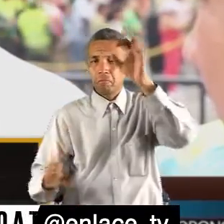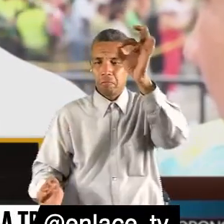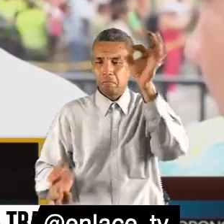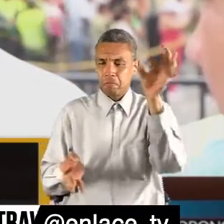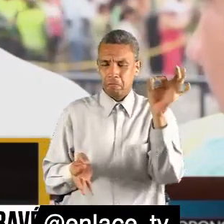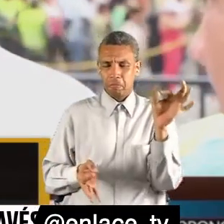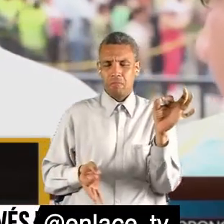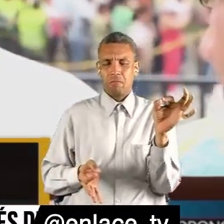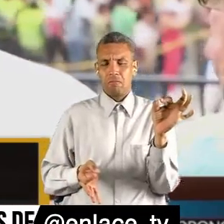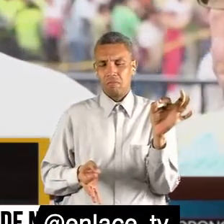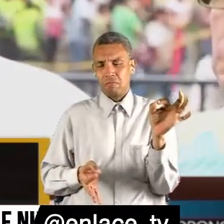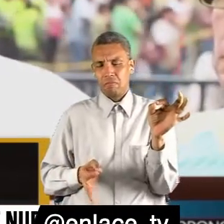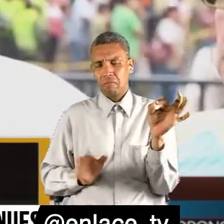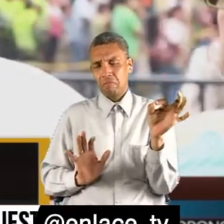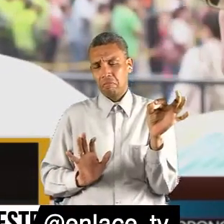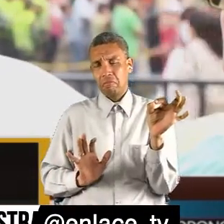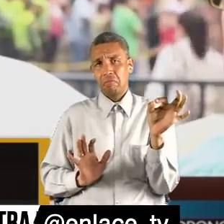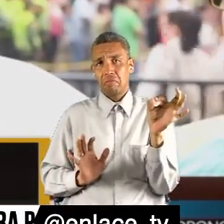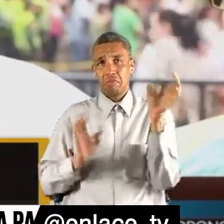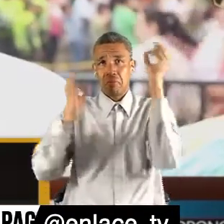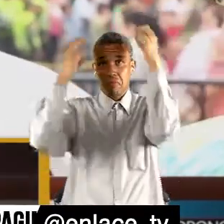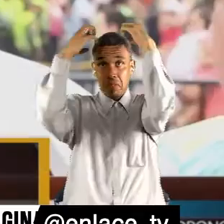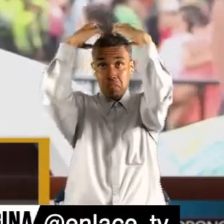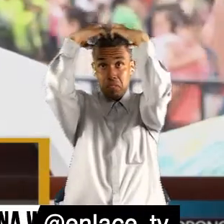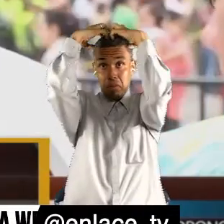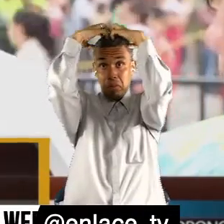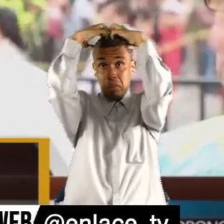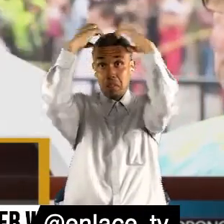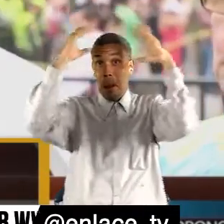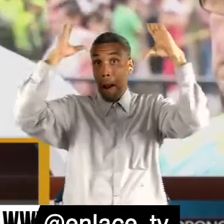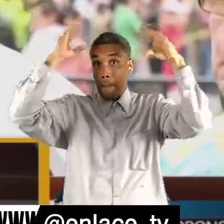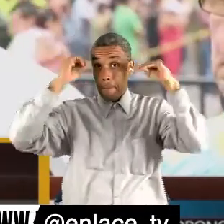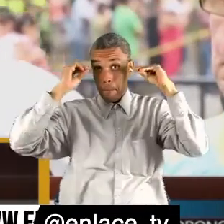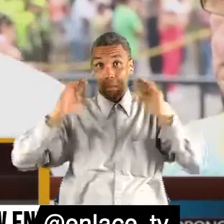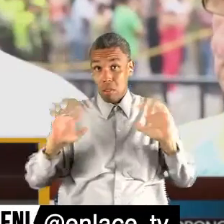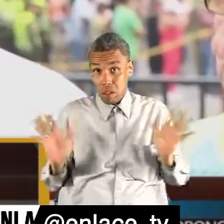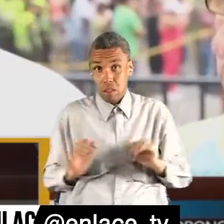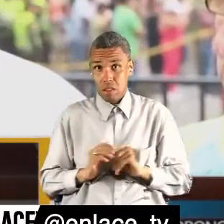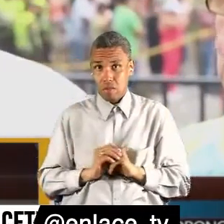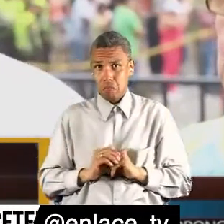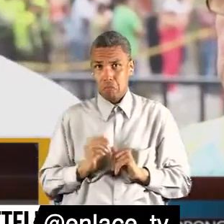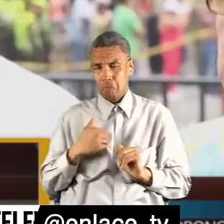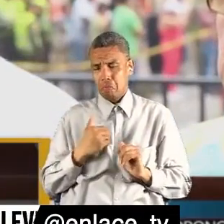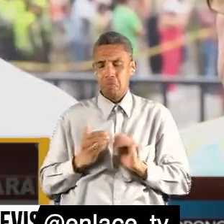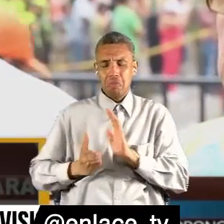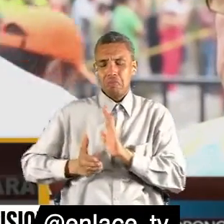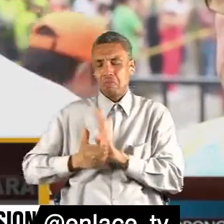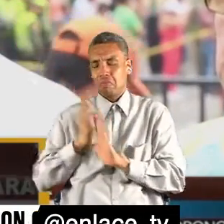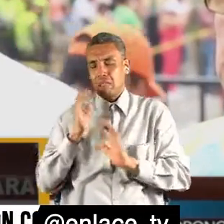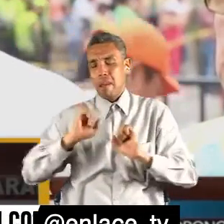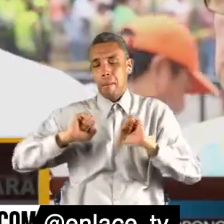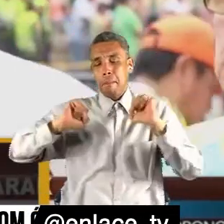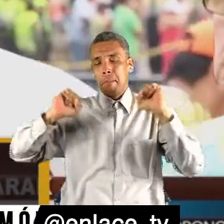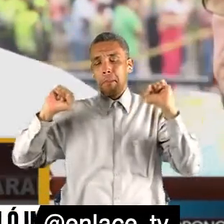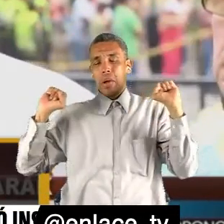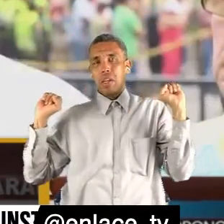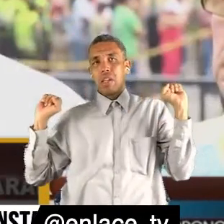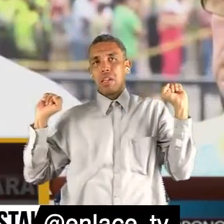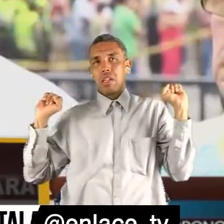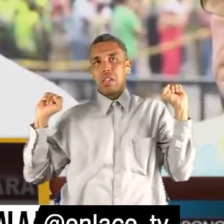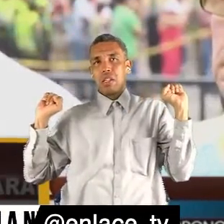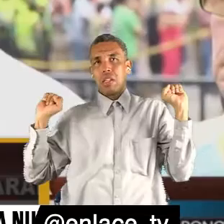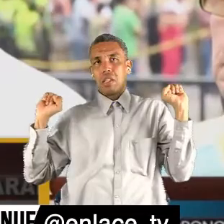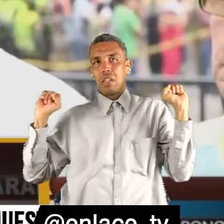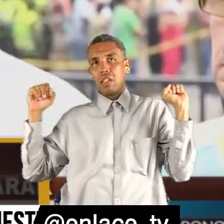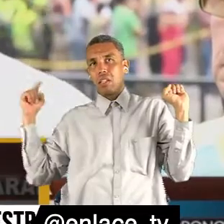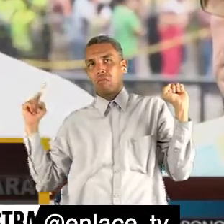muerte cerebral. Esta mañana, cuando yo venía aquí, cuando iba a Barranca Bermeja, tuve que darles esa noticia, pero a la misma vez